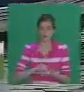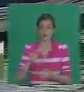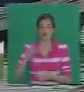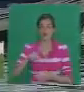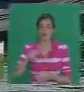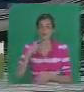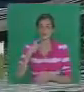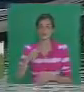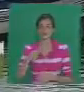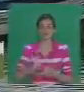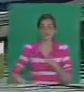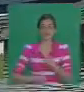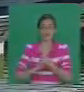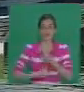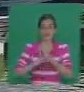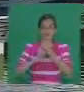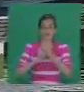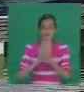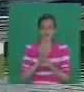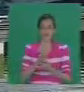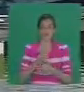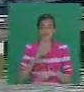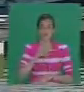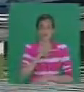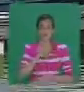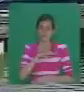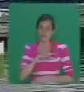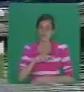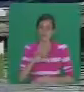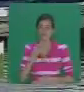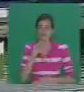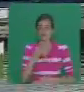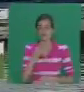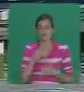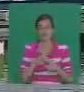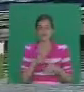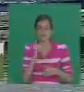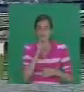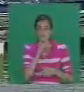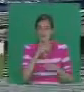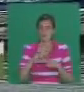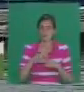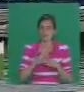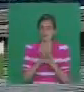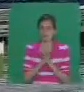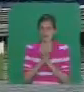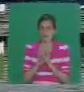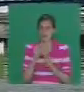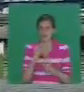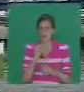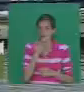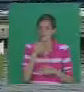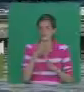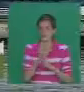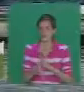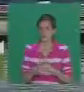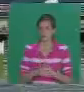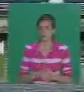le da un apoyo a través de esta misión. Entonces, nombre y apellido, por favor, y coméntanos acerca